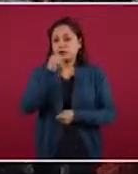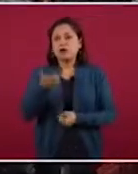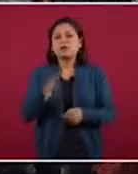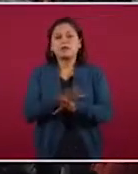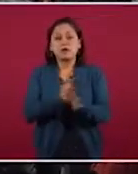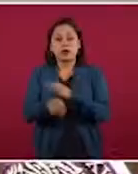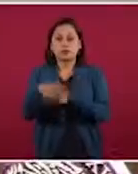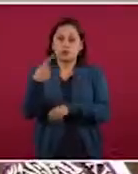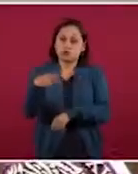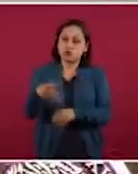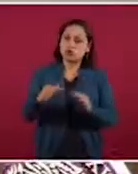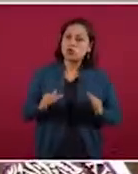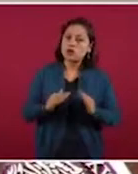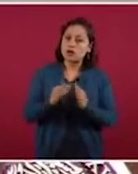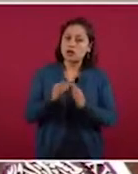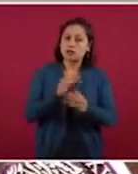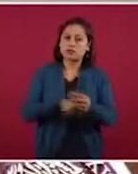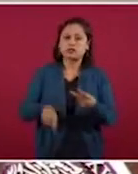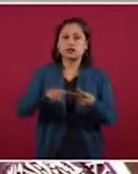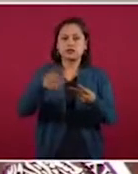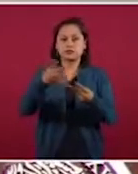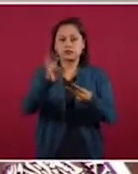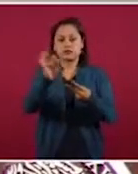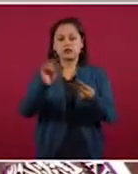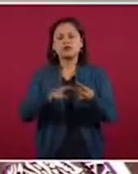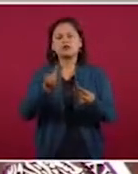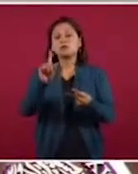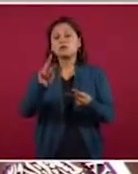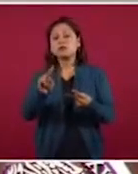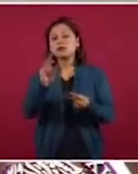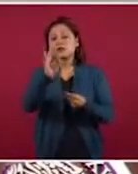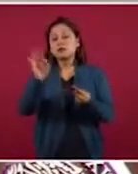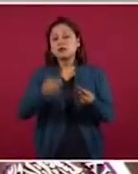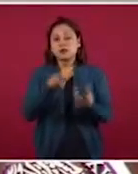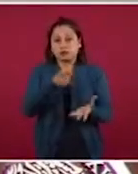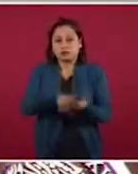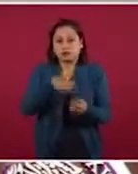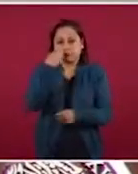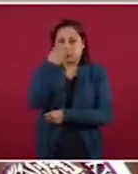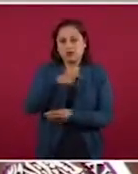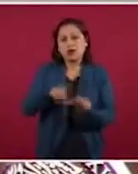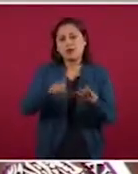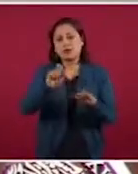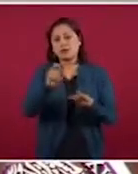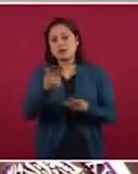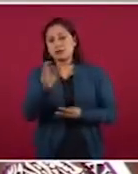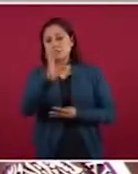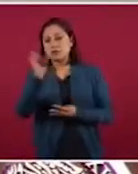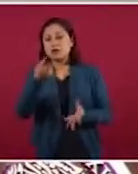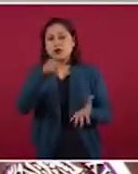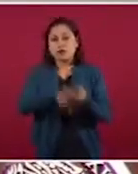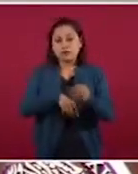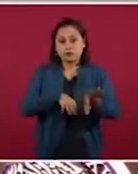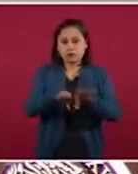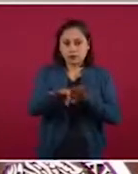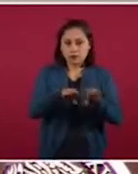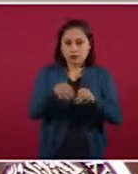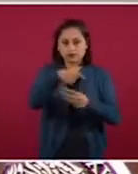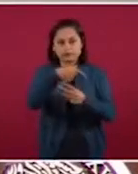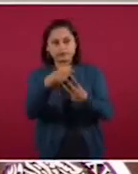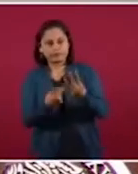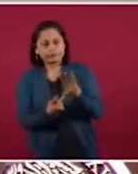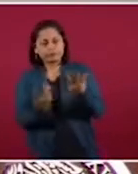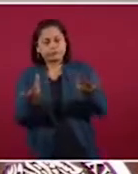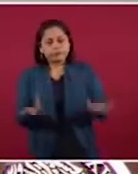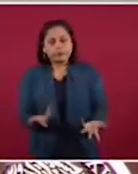sus hogares, 25% en la escuela, 27% en el trabajo. Y lo peor es que las mujeres